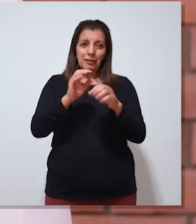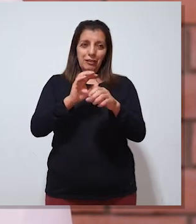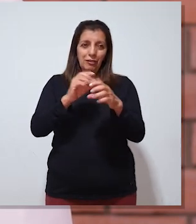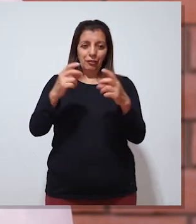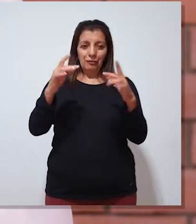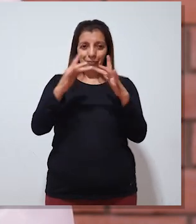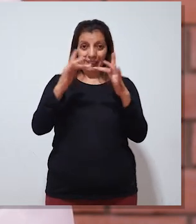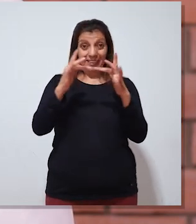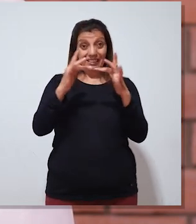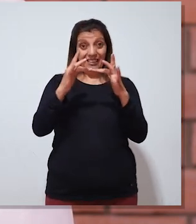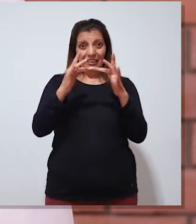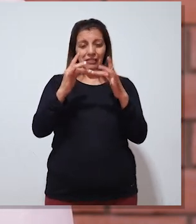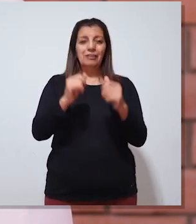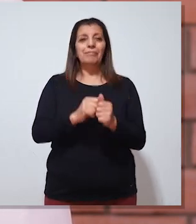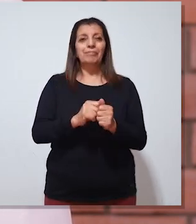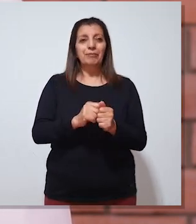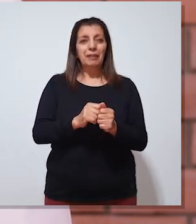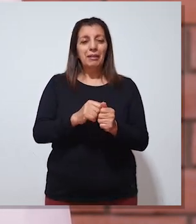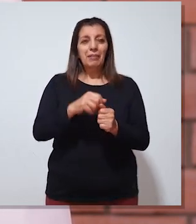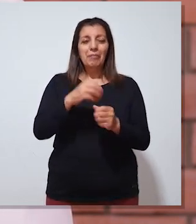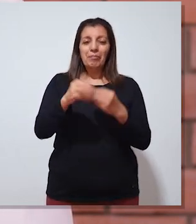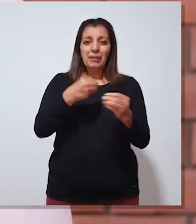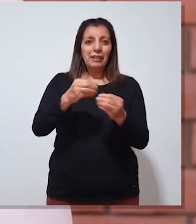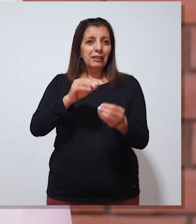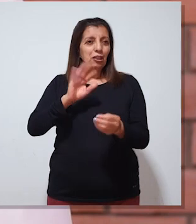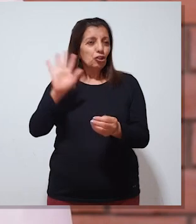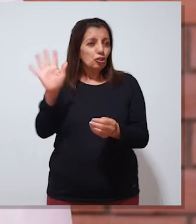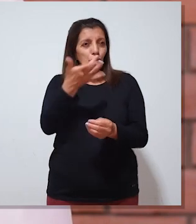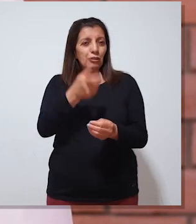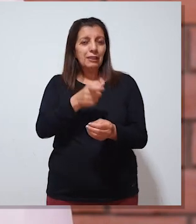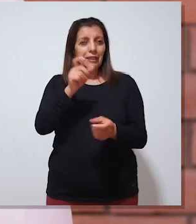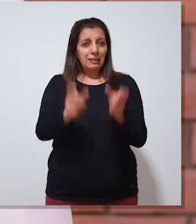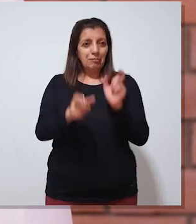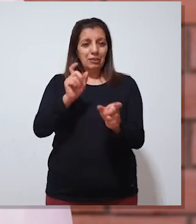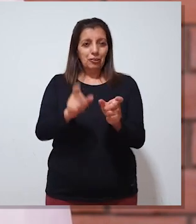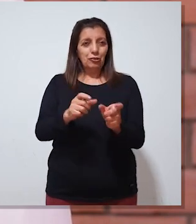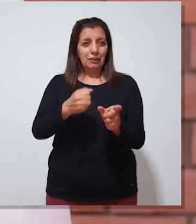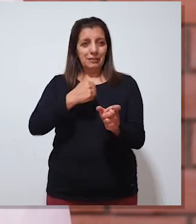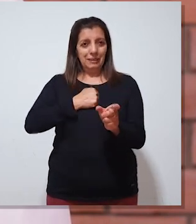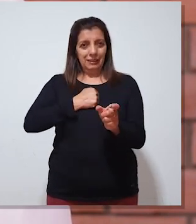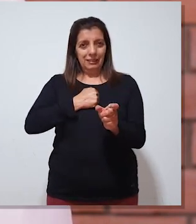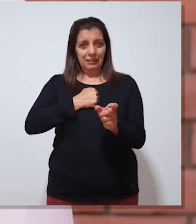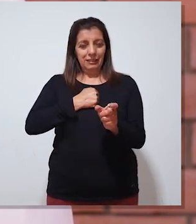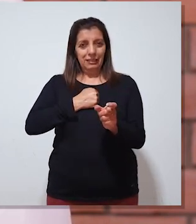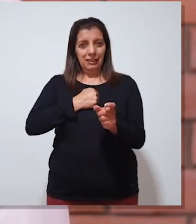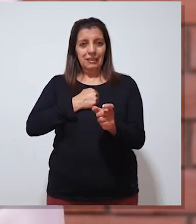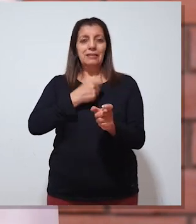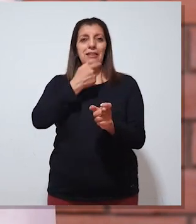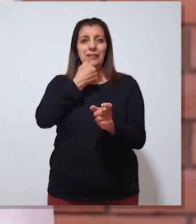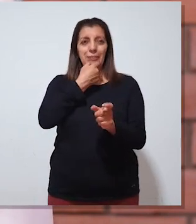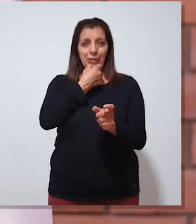para asegurarnos que nadie quede fuera de la invitación de Dios a ser iglesia de la alegría del